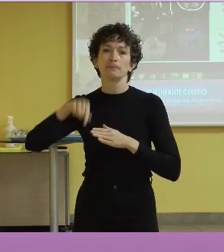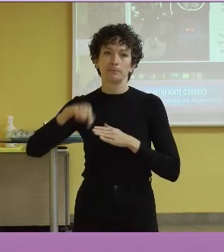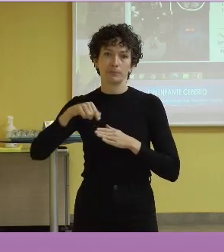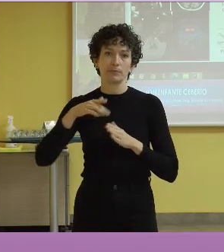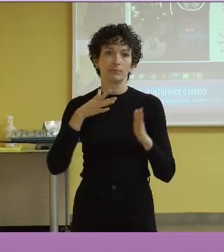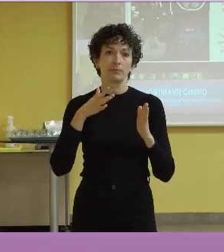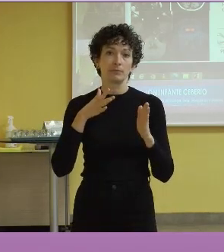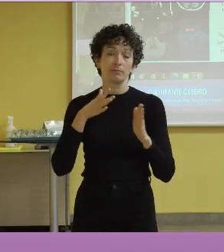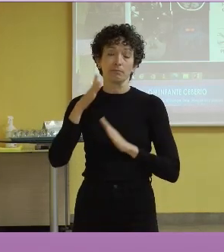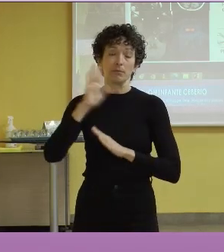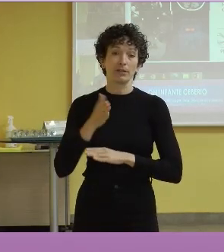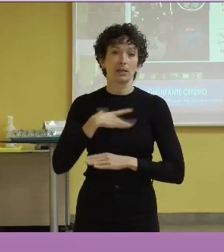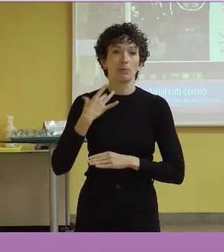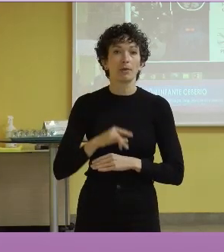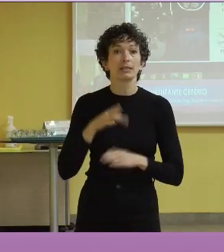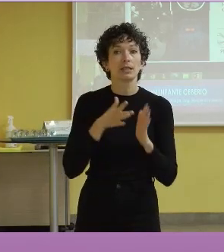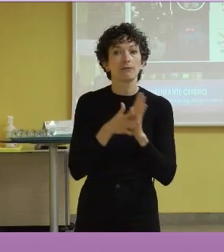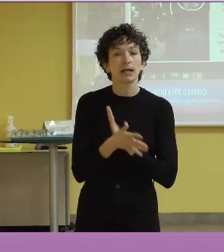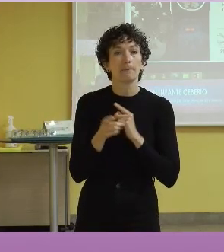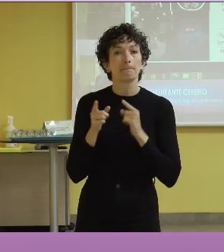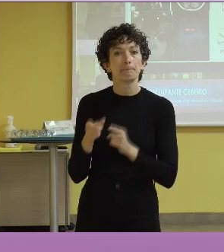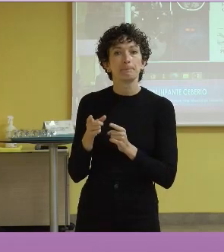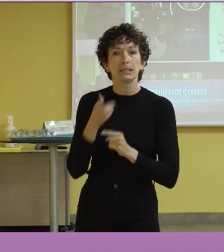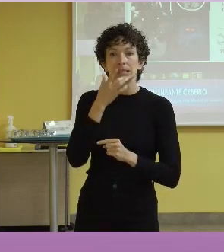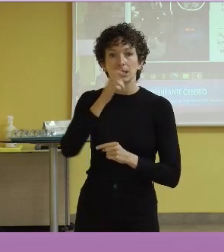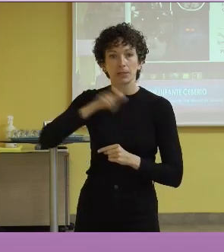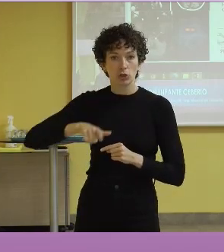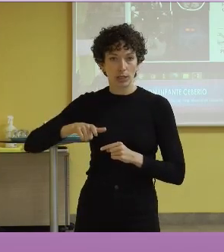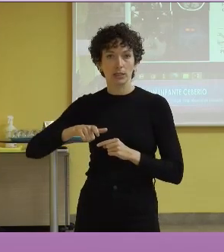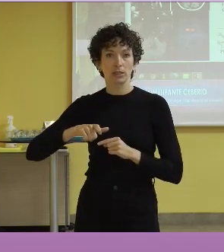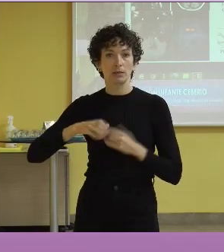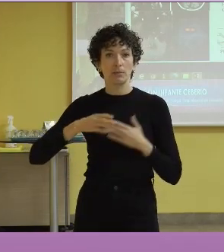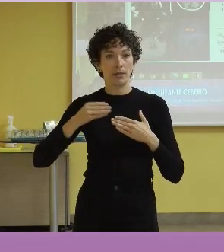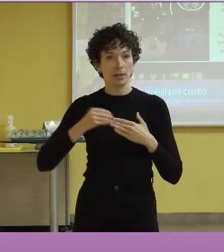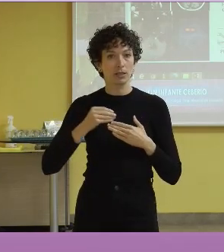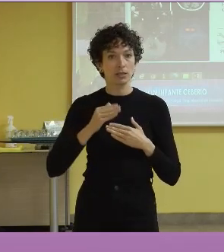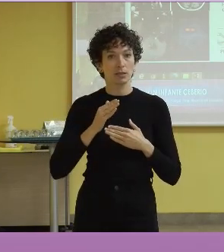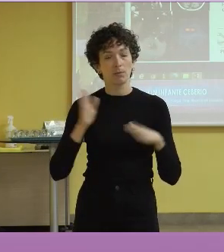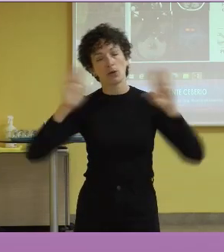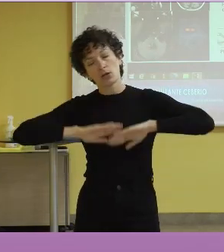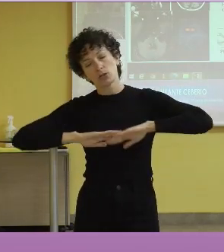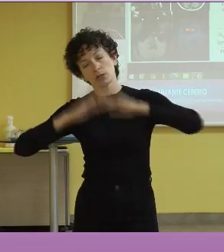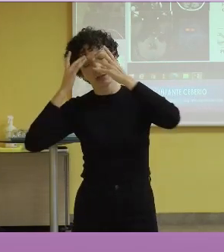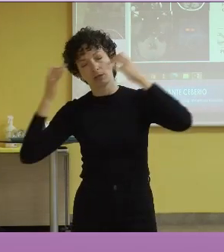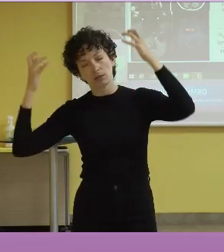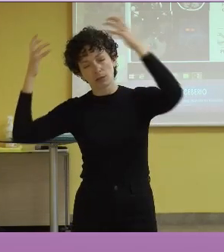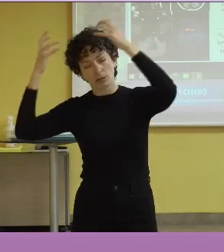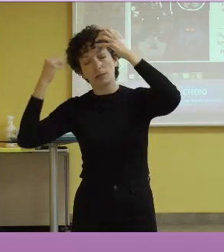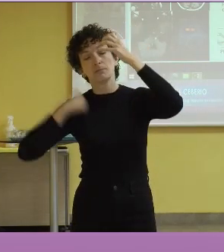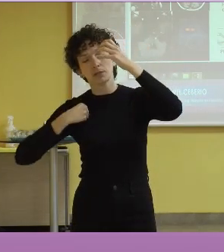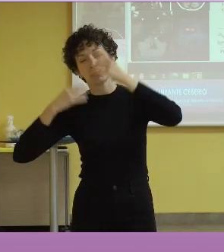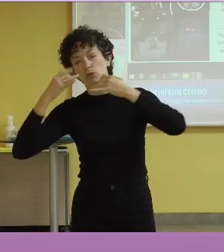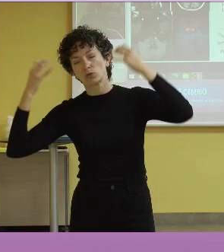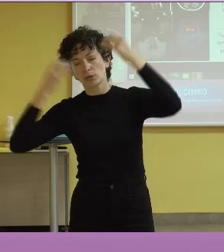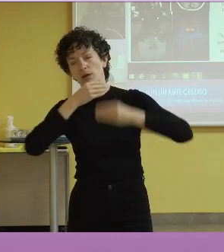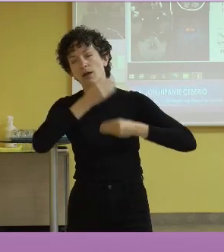parasomnia que hace que los pacientes, cuando están soñando por las noches, representan lo que están soñando. Y